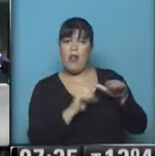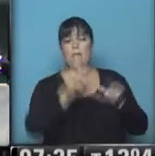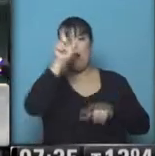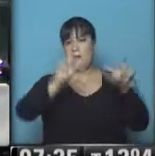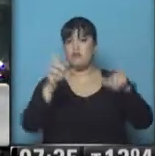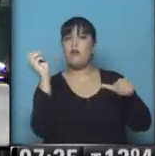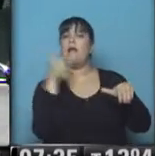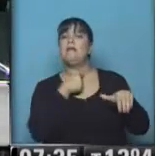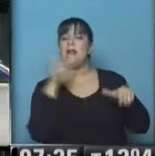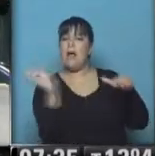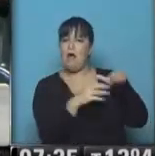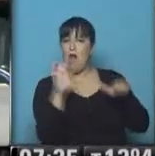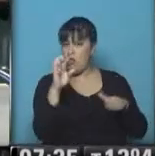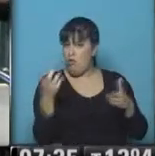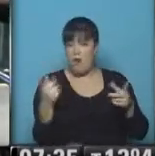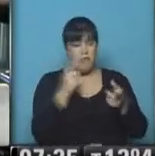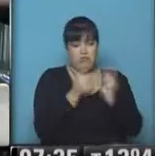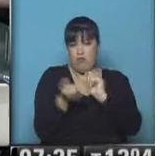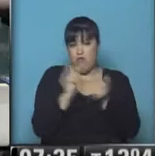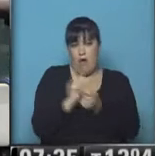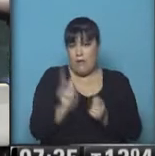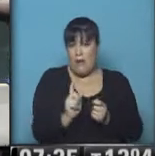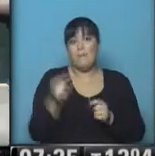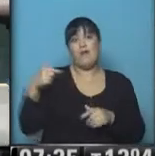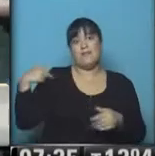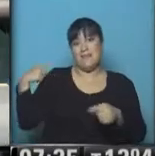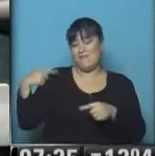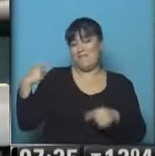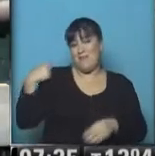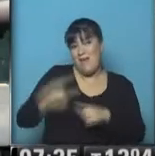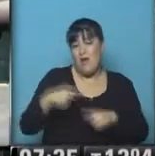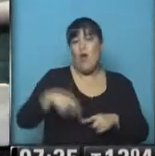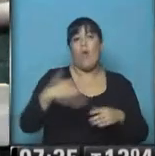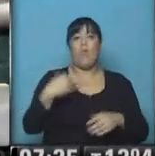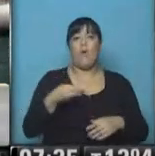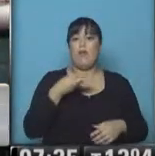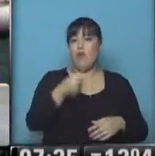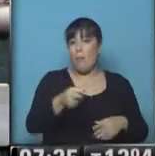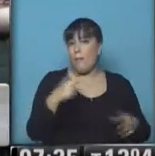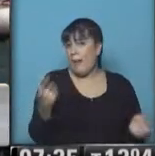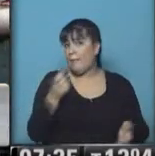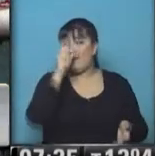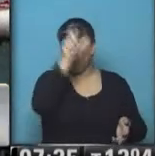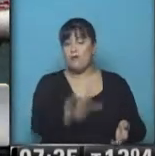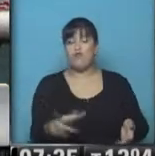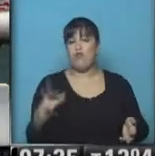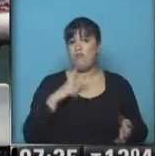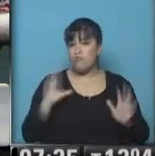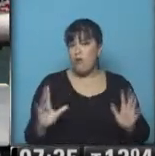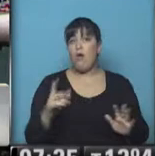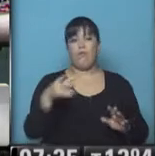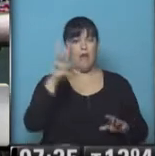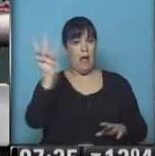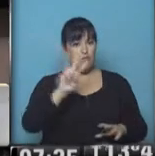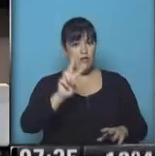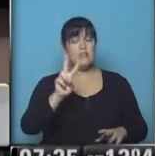este sistema que desde principio de año permite comprar a cada particular que esté autorizado por la afip hasta